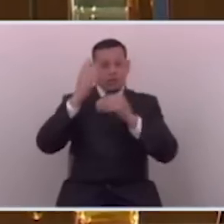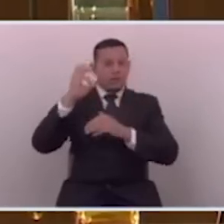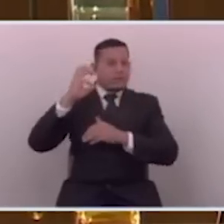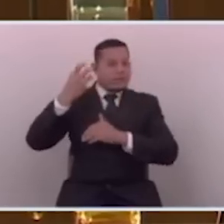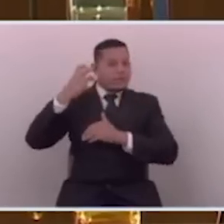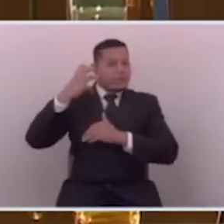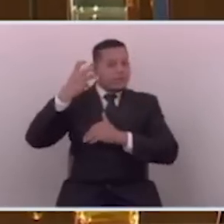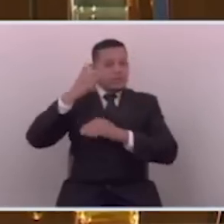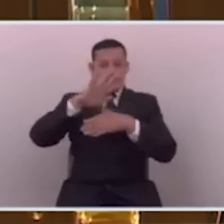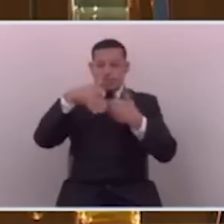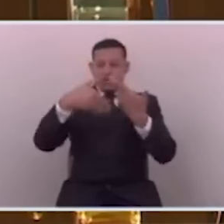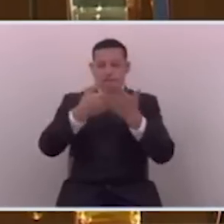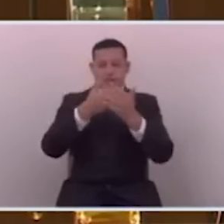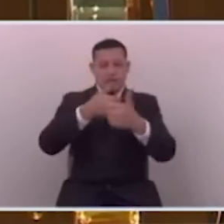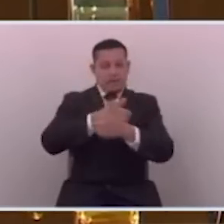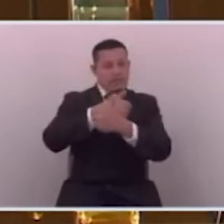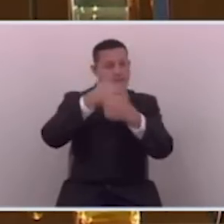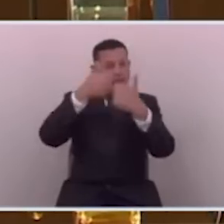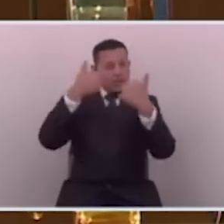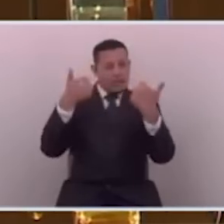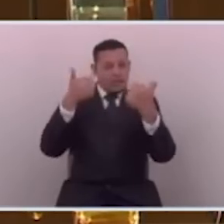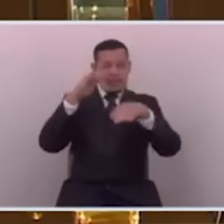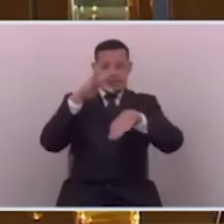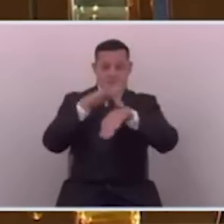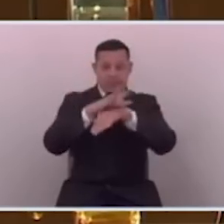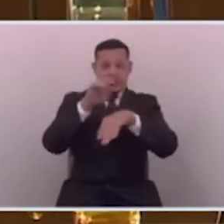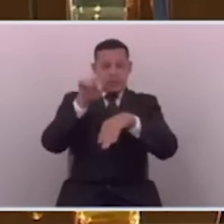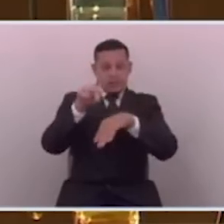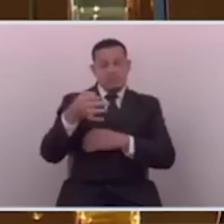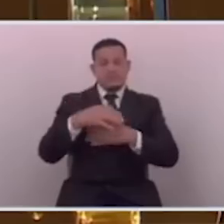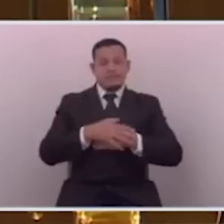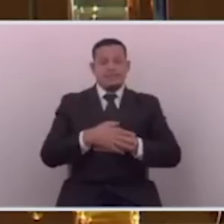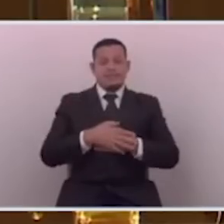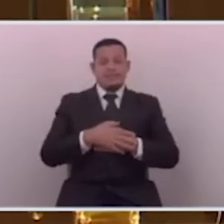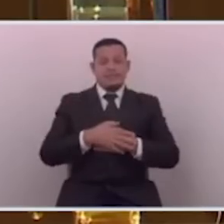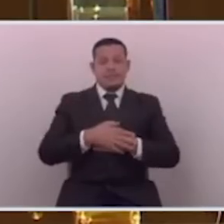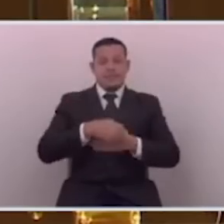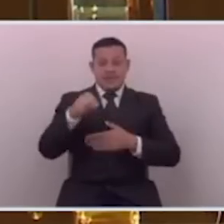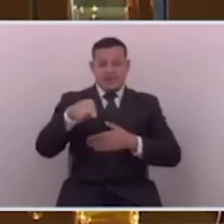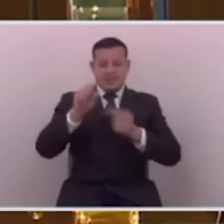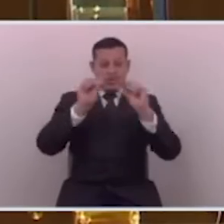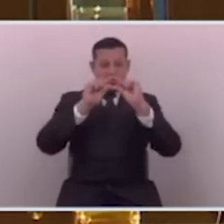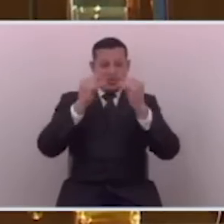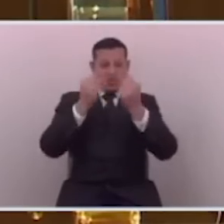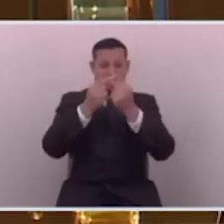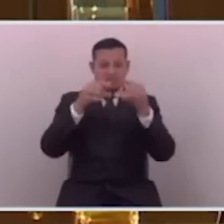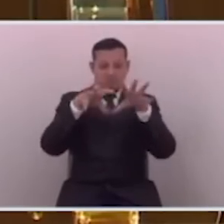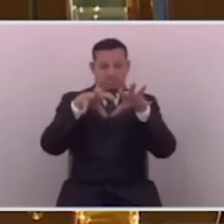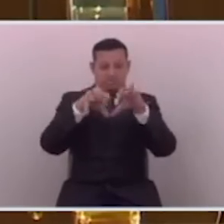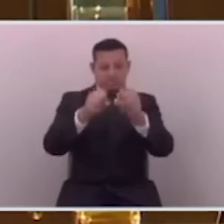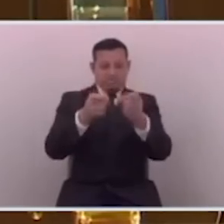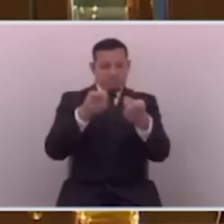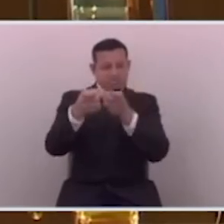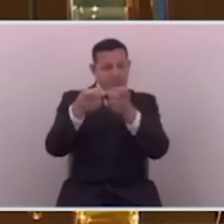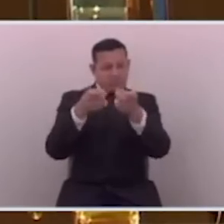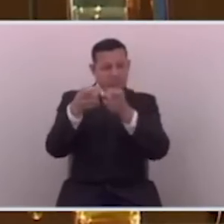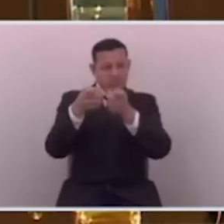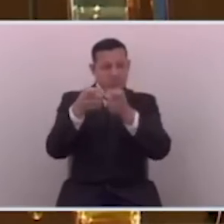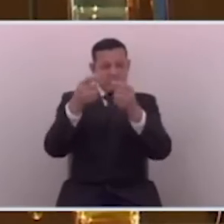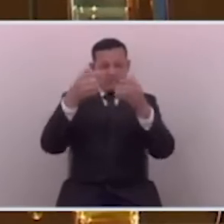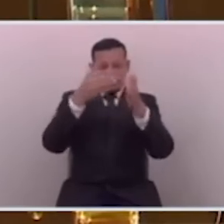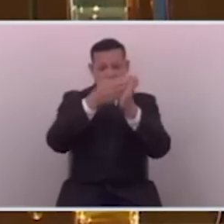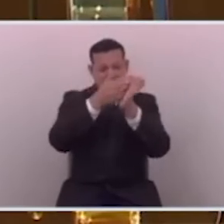radio todas las mañanas, esa era la verdad. Ese monopolio que en el